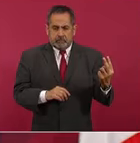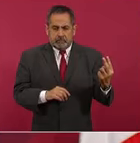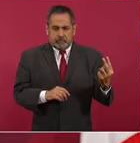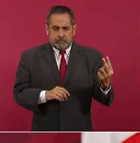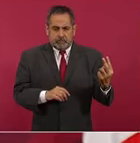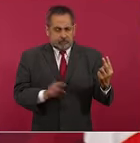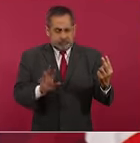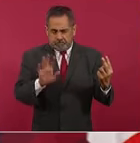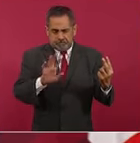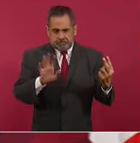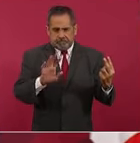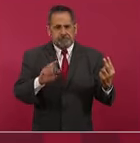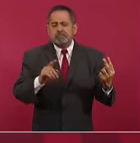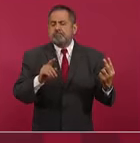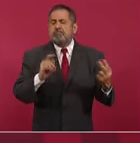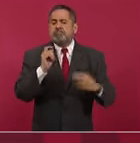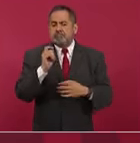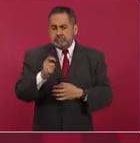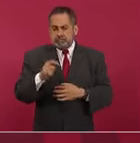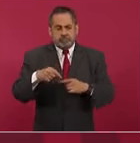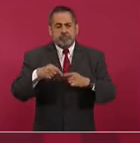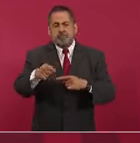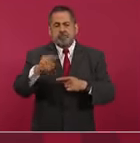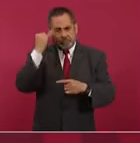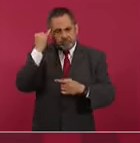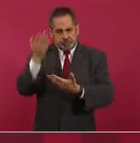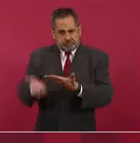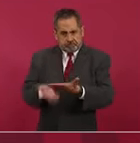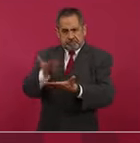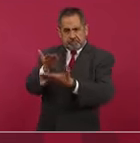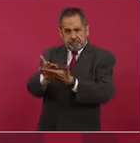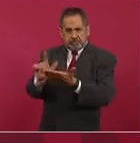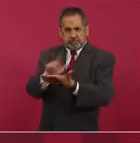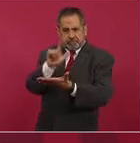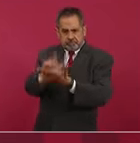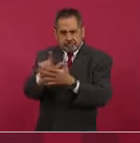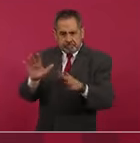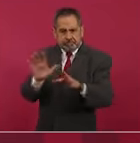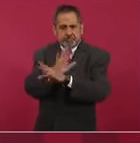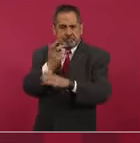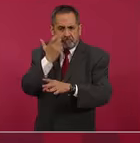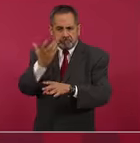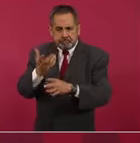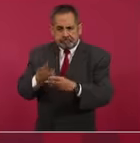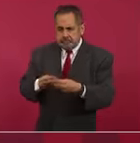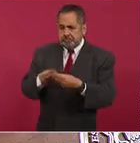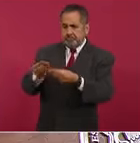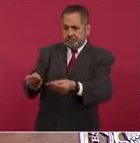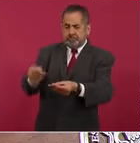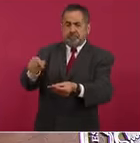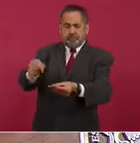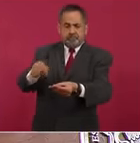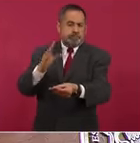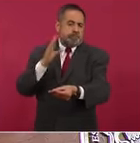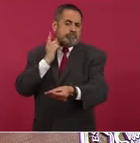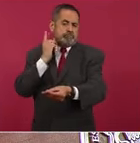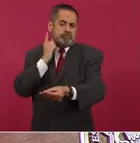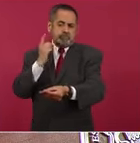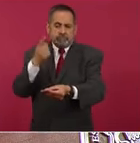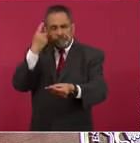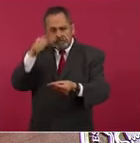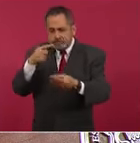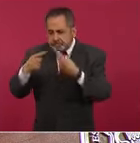Pero ya vamos a plantear la reforma para que haya una renovación. completo. Y